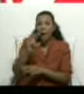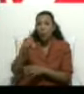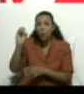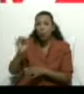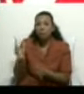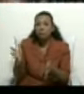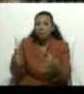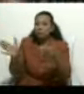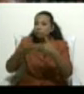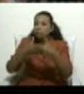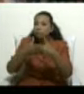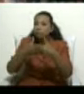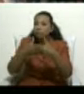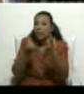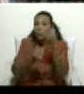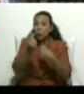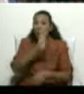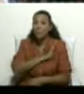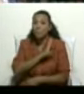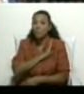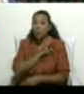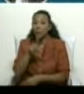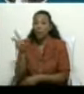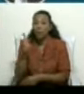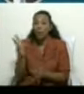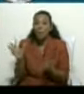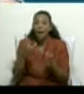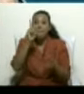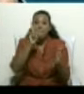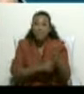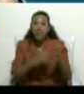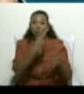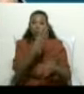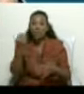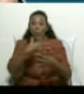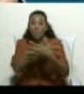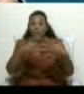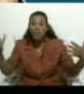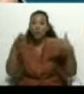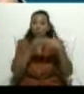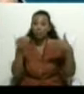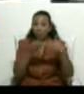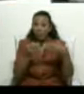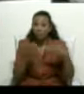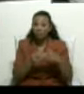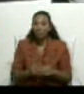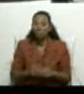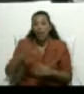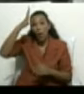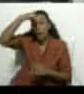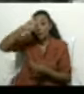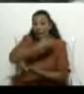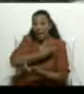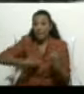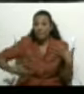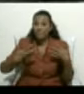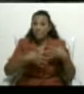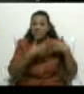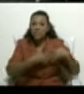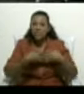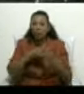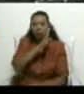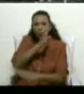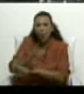congela operaciones de liquidación de títulos por un monto de 1.200 millones de dólares. Donald Trump dicta la orden